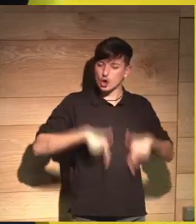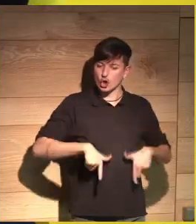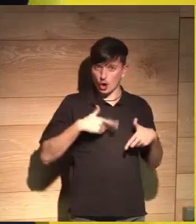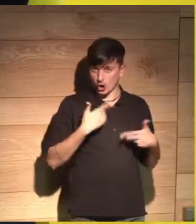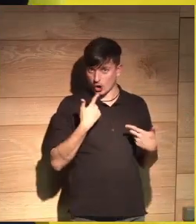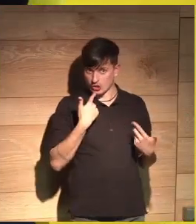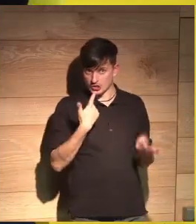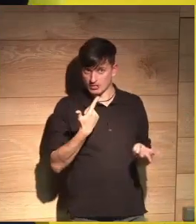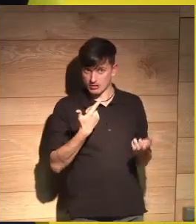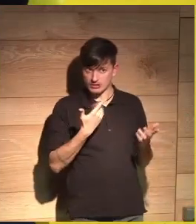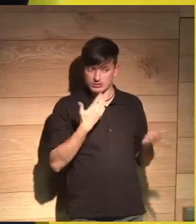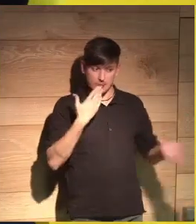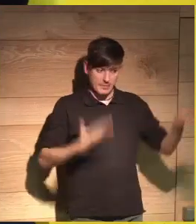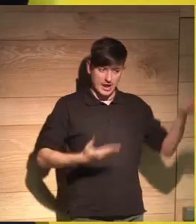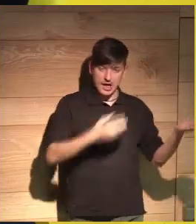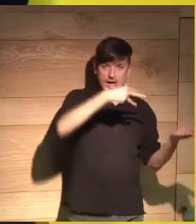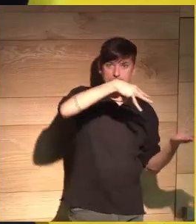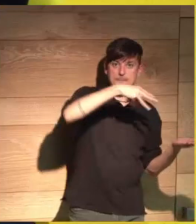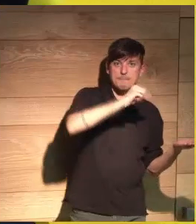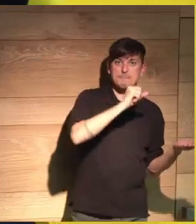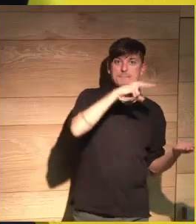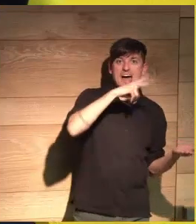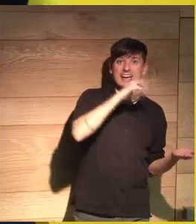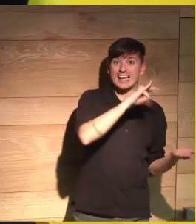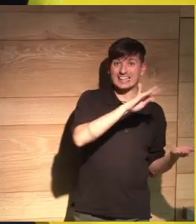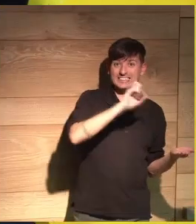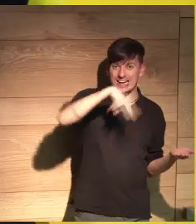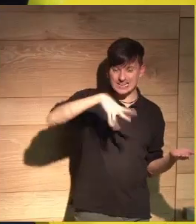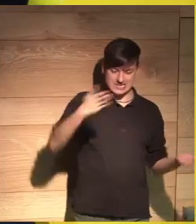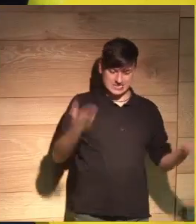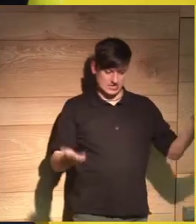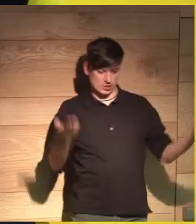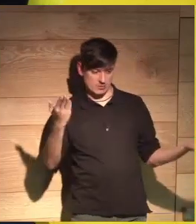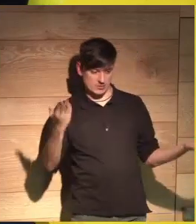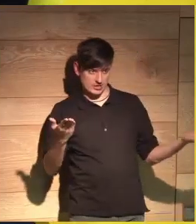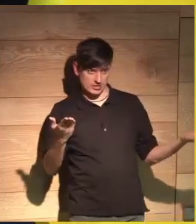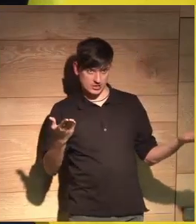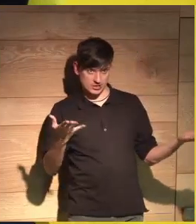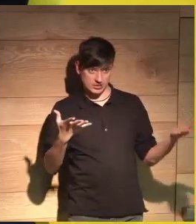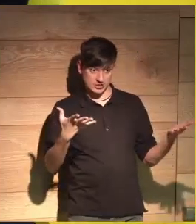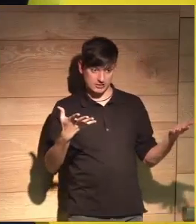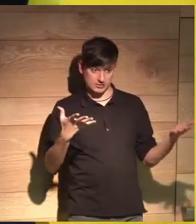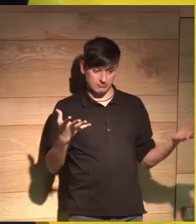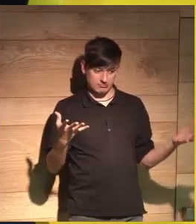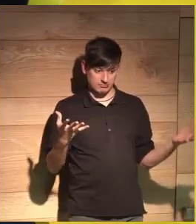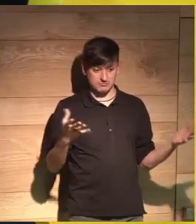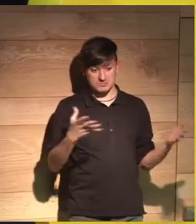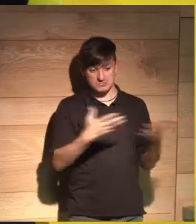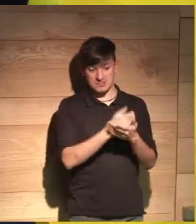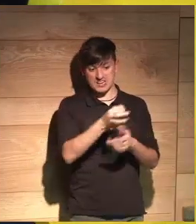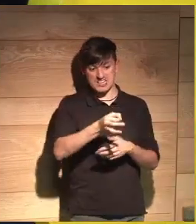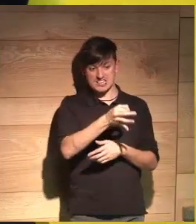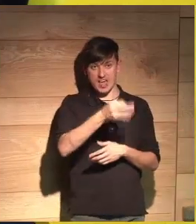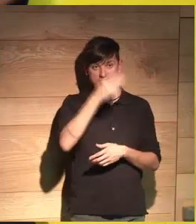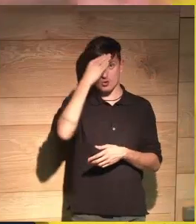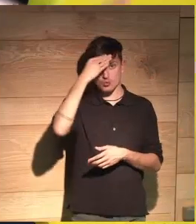población de manhattan ponemos todo todos los 7.000 millones está en la isla de cuba que no es malo